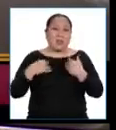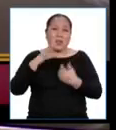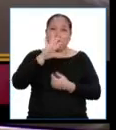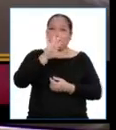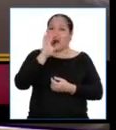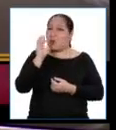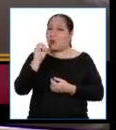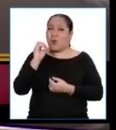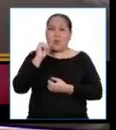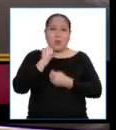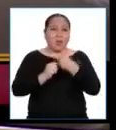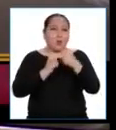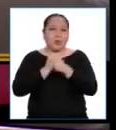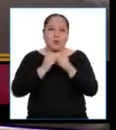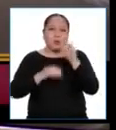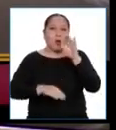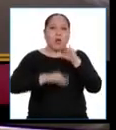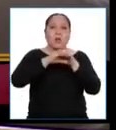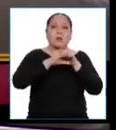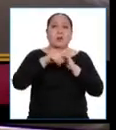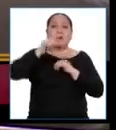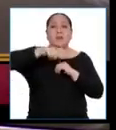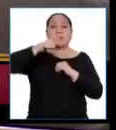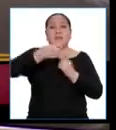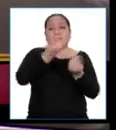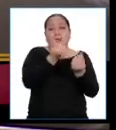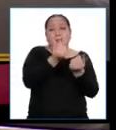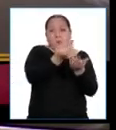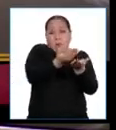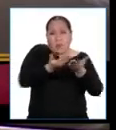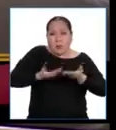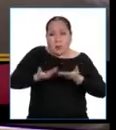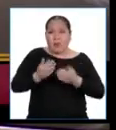voy a alcanzar, pero necesito que me devuelvan la ONP.